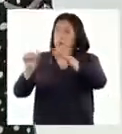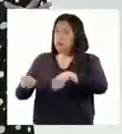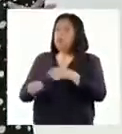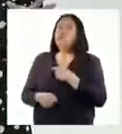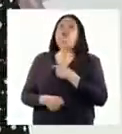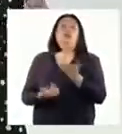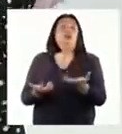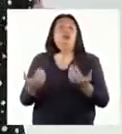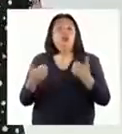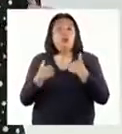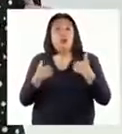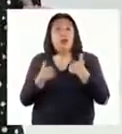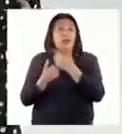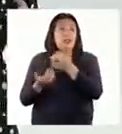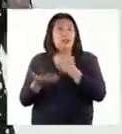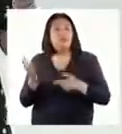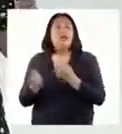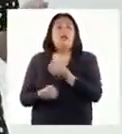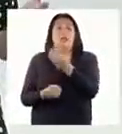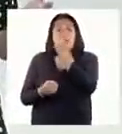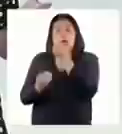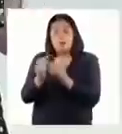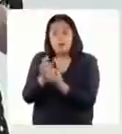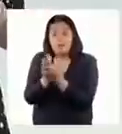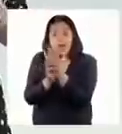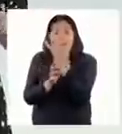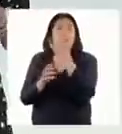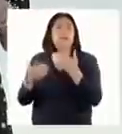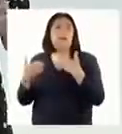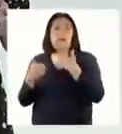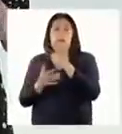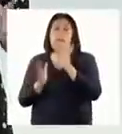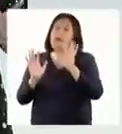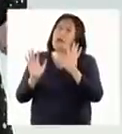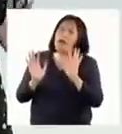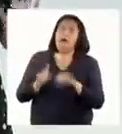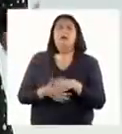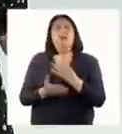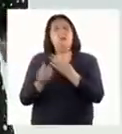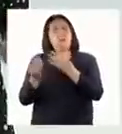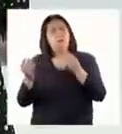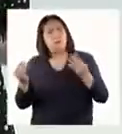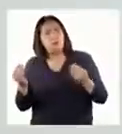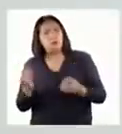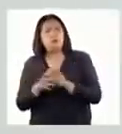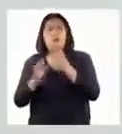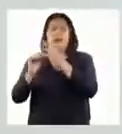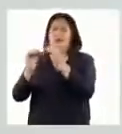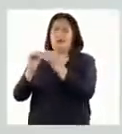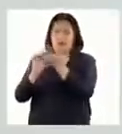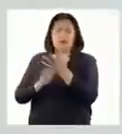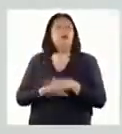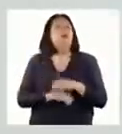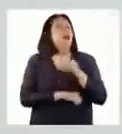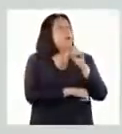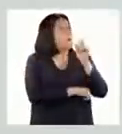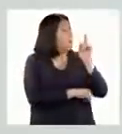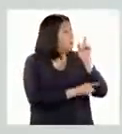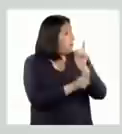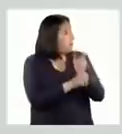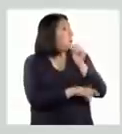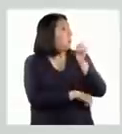animal omnívoro, o sea que come plantas y animales, aunque mayormente se alimenta de frutas. Muy